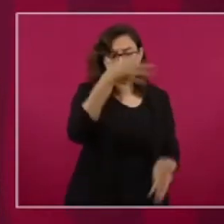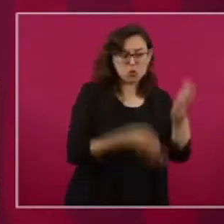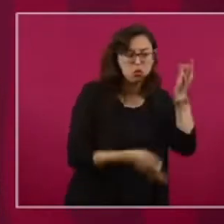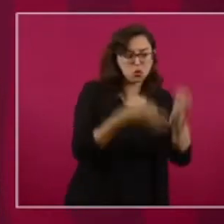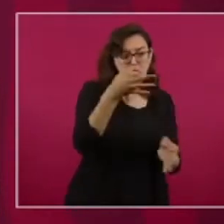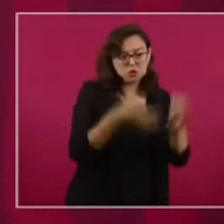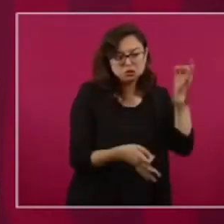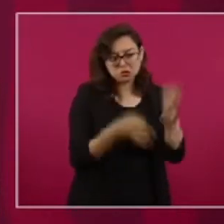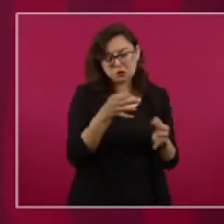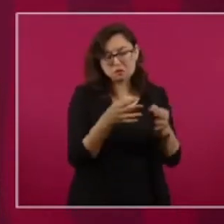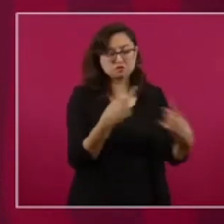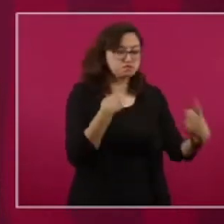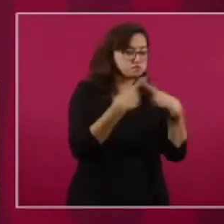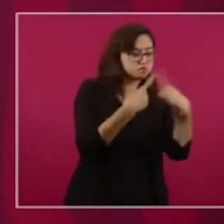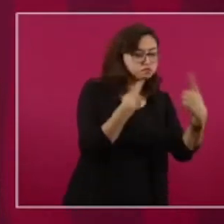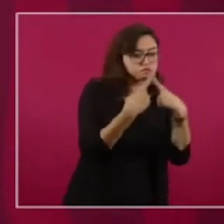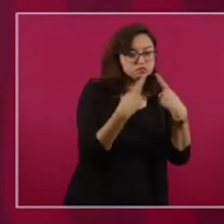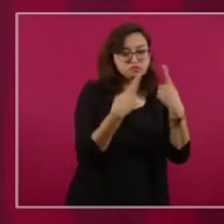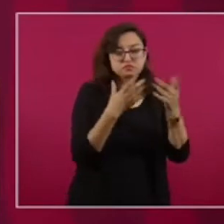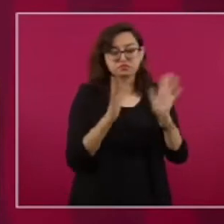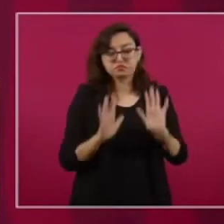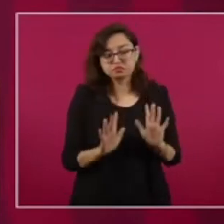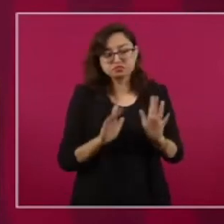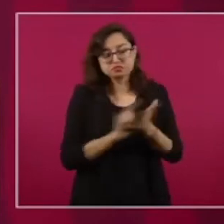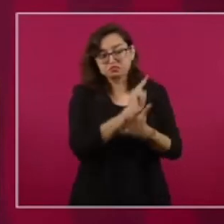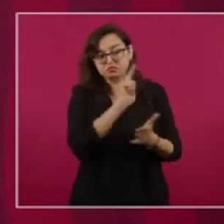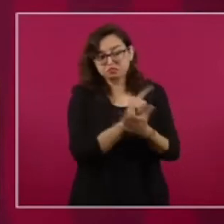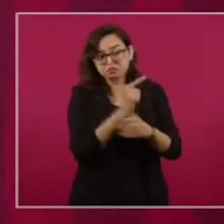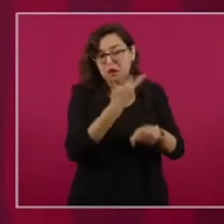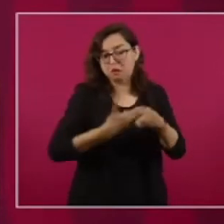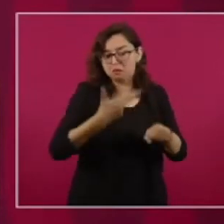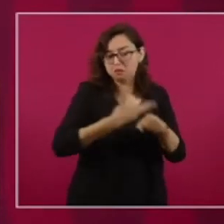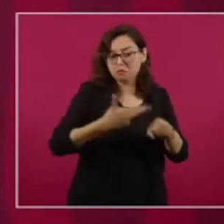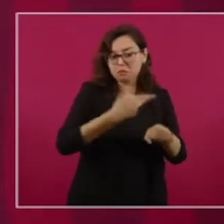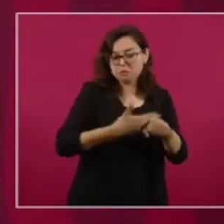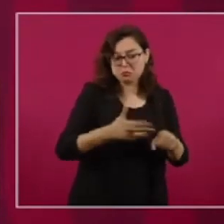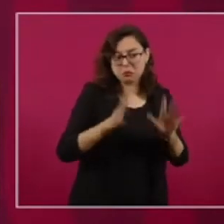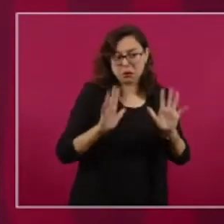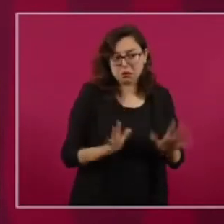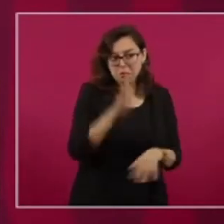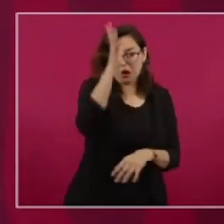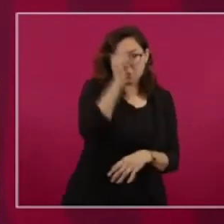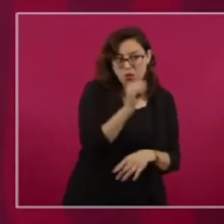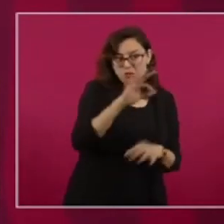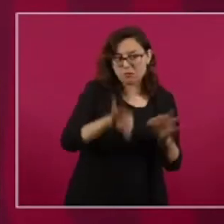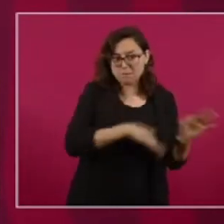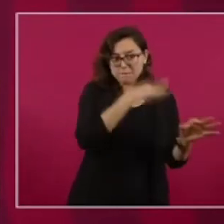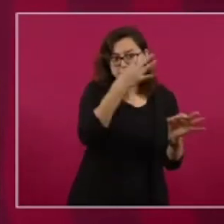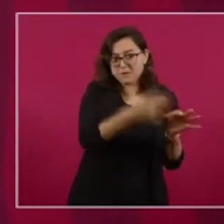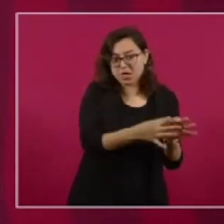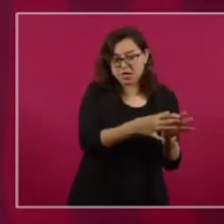en Estados Unidos, legalmente se llegó a un acuerdo